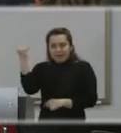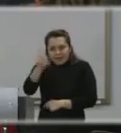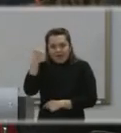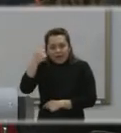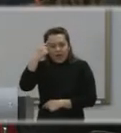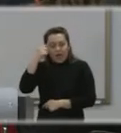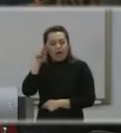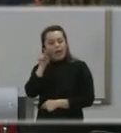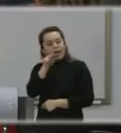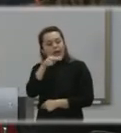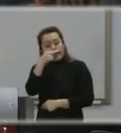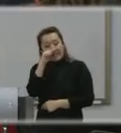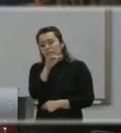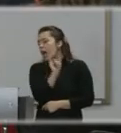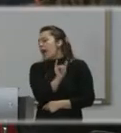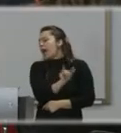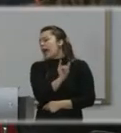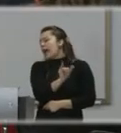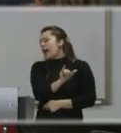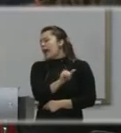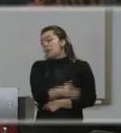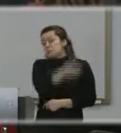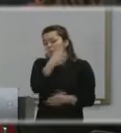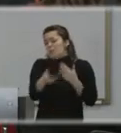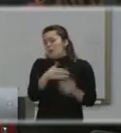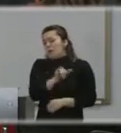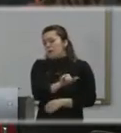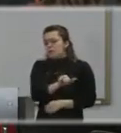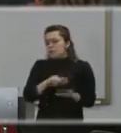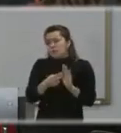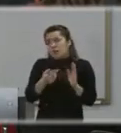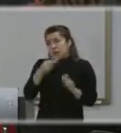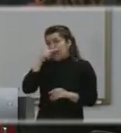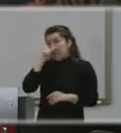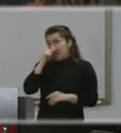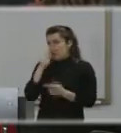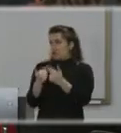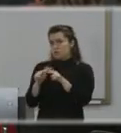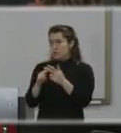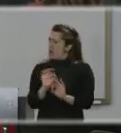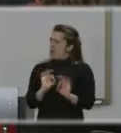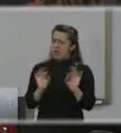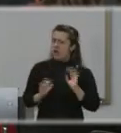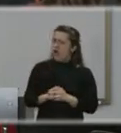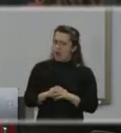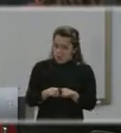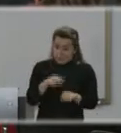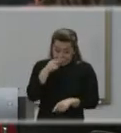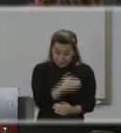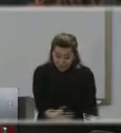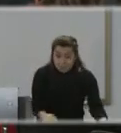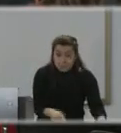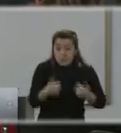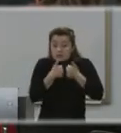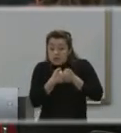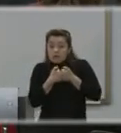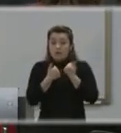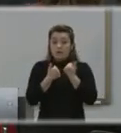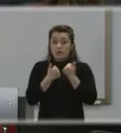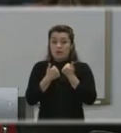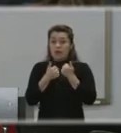del niño eterno que nunca acaba, pues implica que tampoco tiene relaciones sexuales, porque los niños no tienen pareja, los niños no tienen una vida